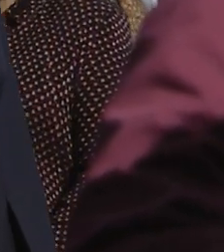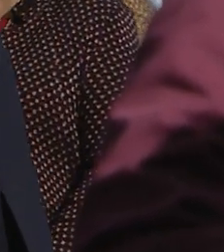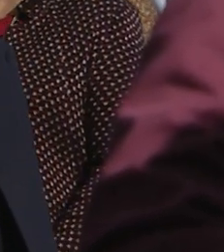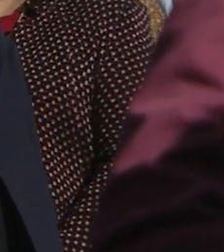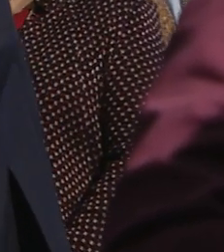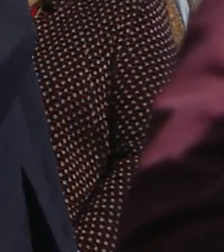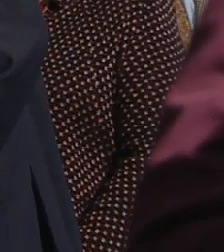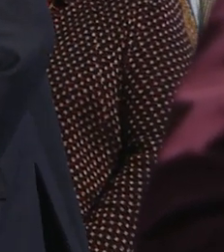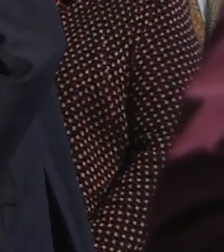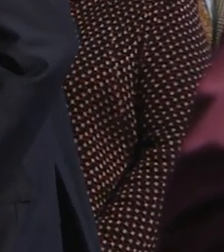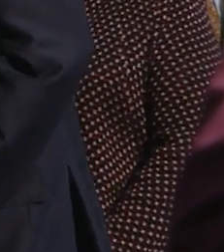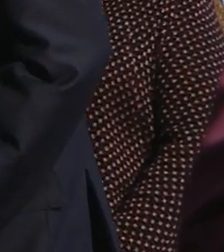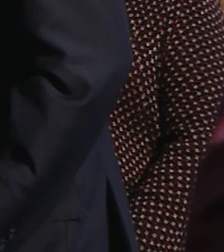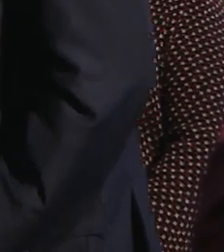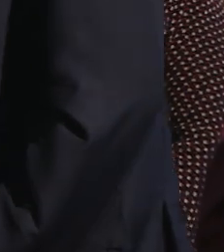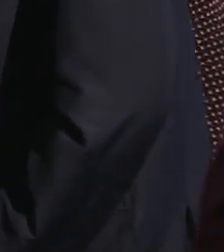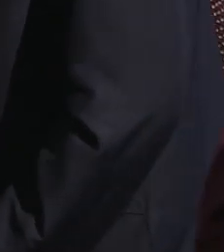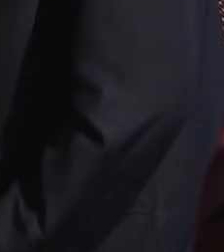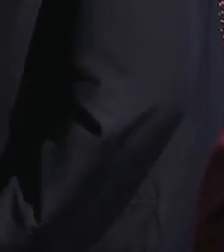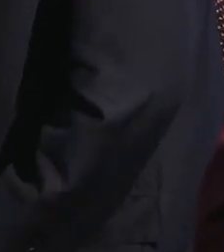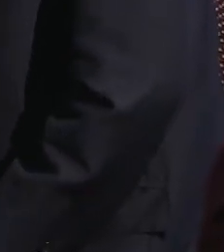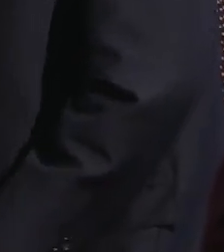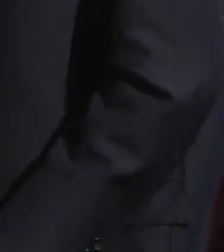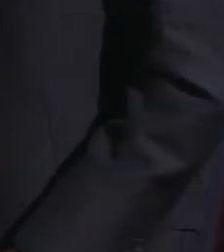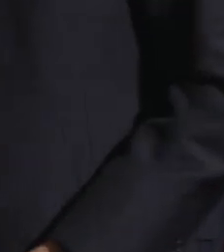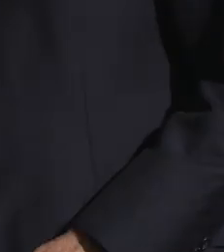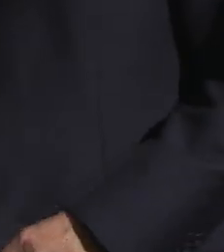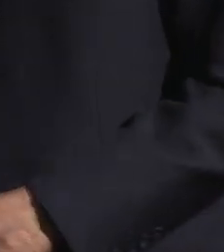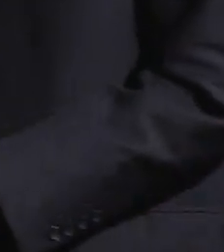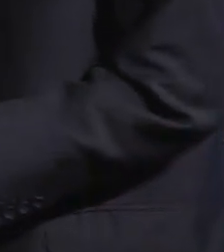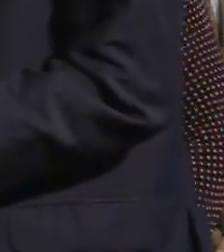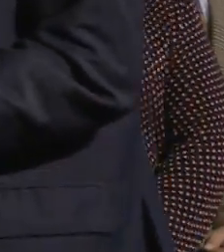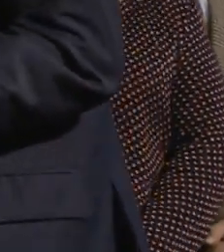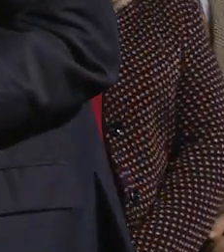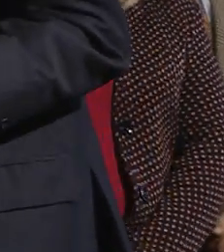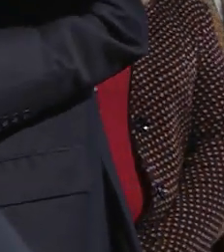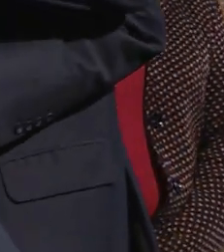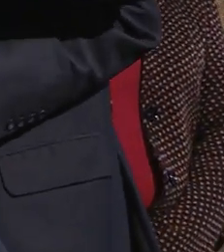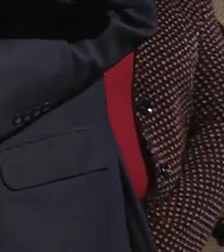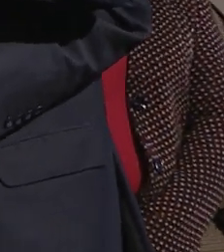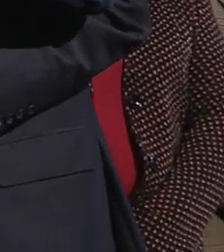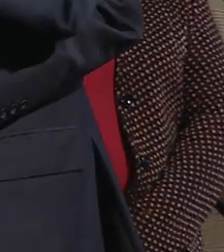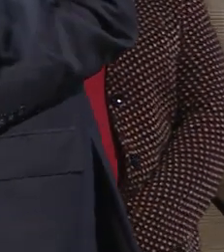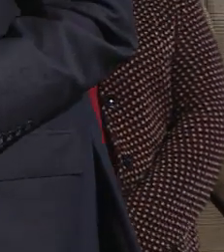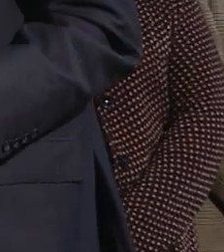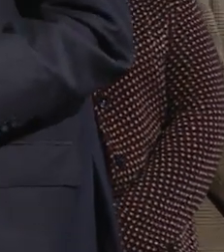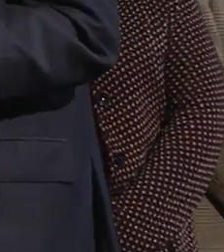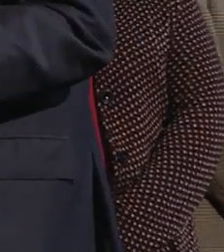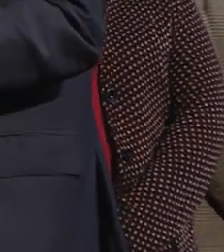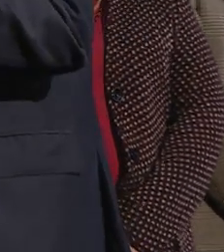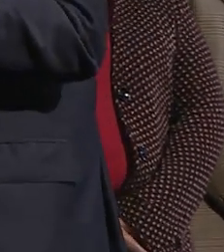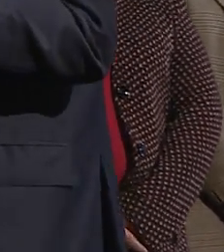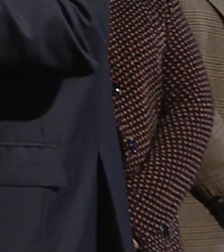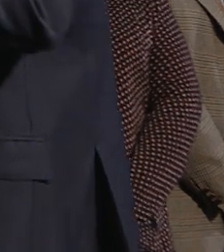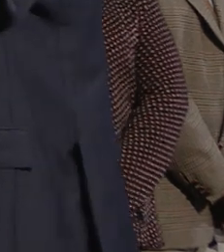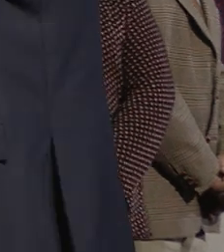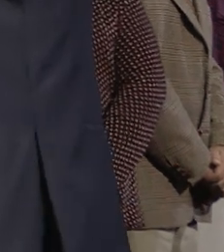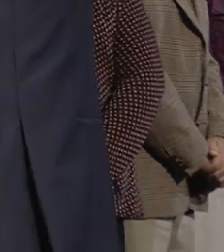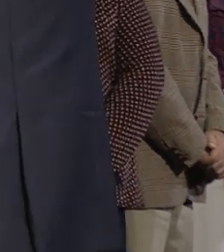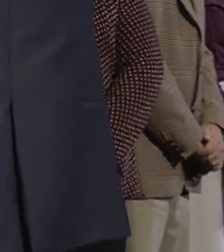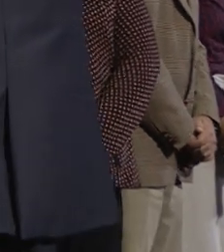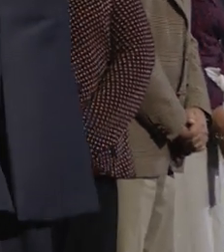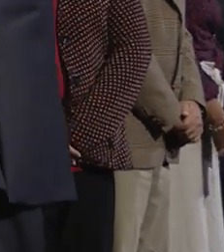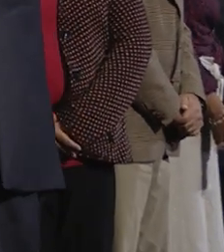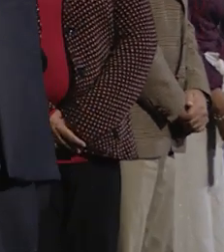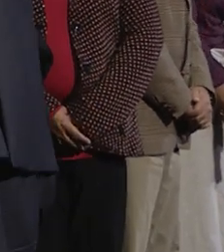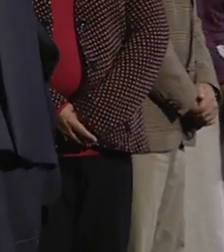que están ocupadas o están siendo ocupadas en primer término por el doctor josé de jesús orozco hernández secretario permanente